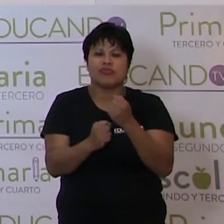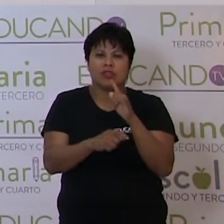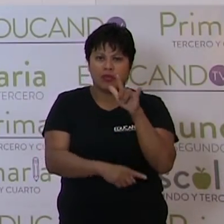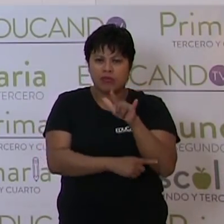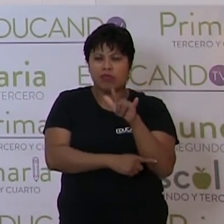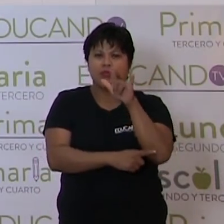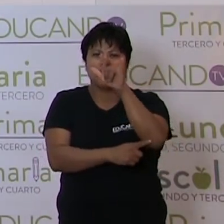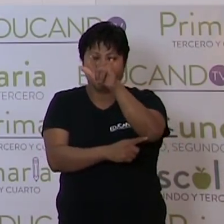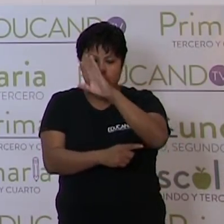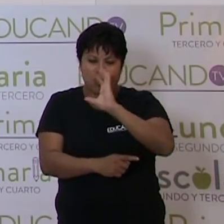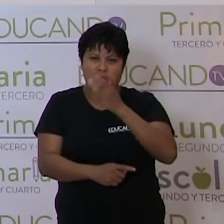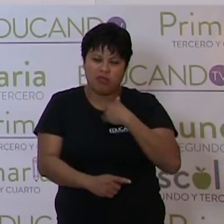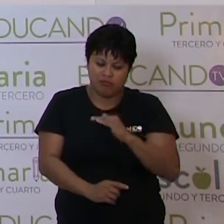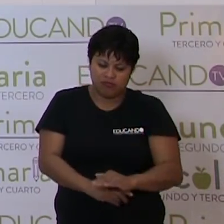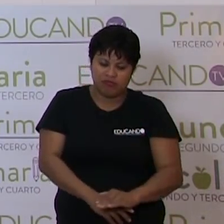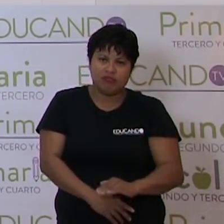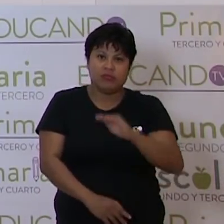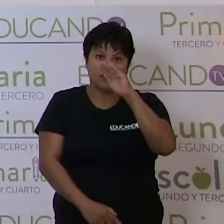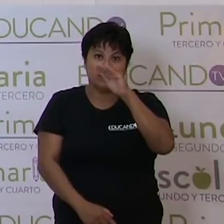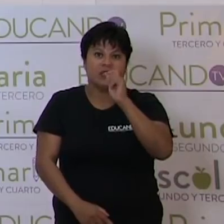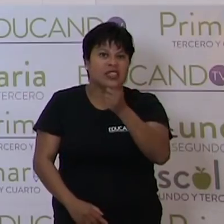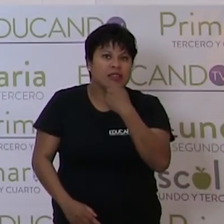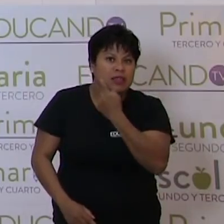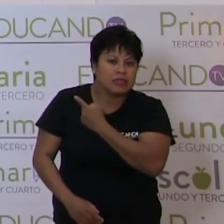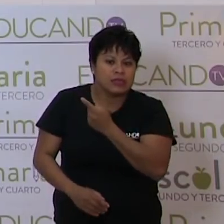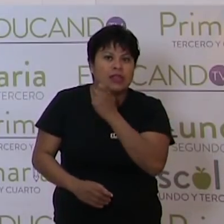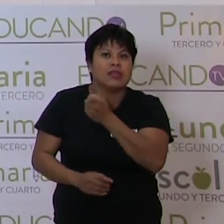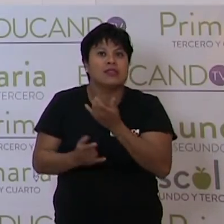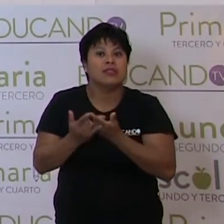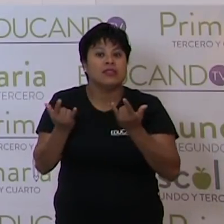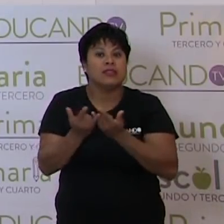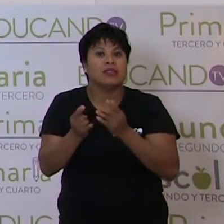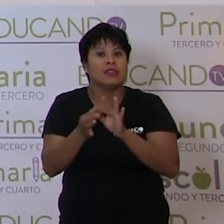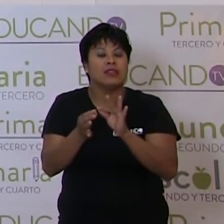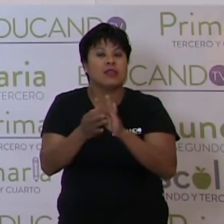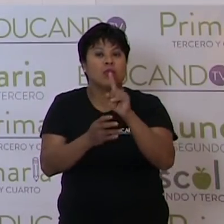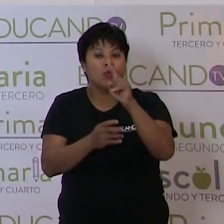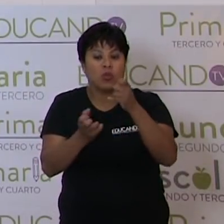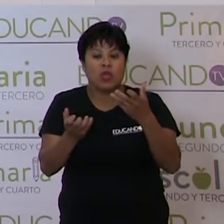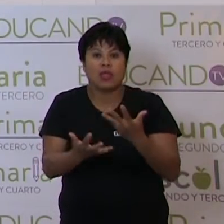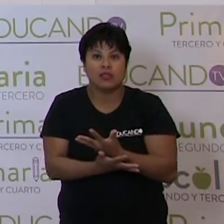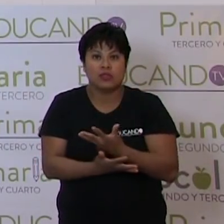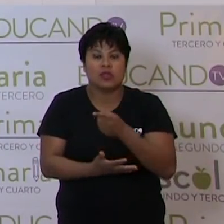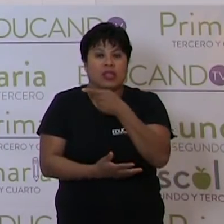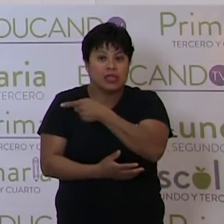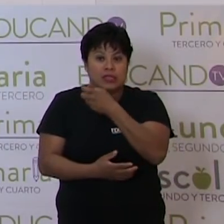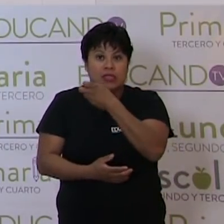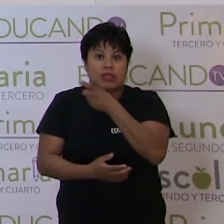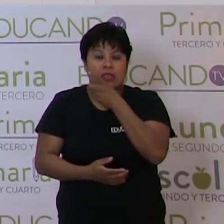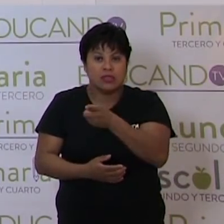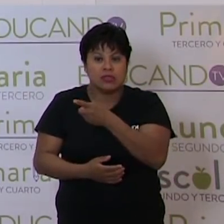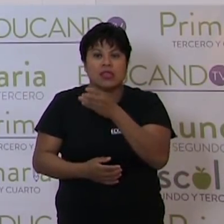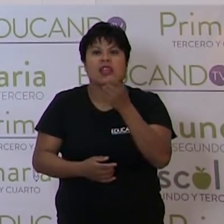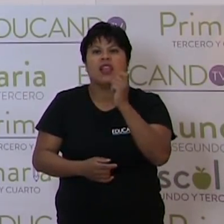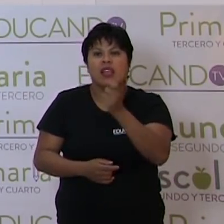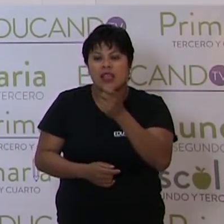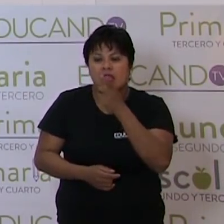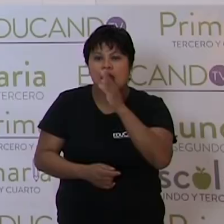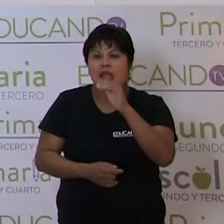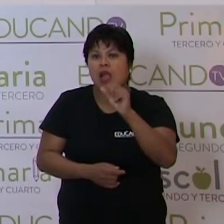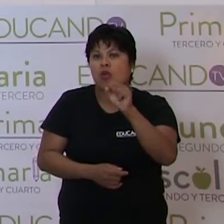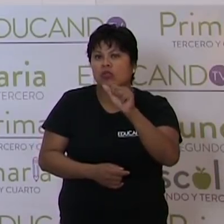Fíjense bien, nos está contando un hecho y está explicando que ese hecho tuvo una causa.